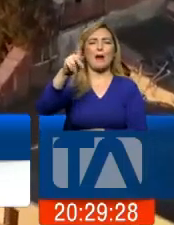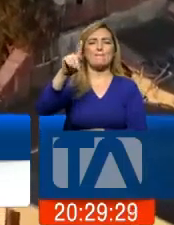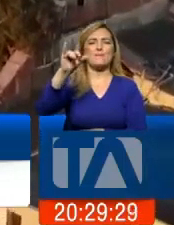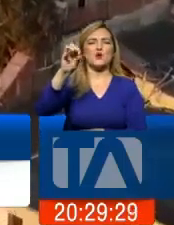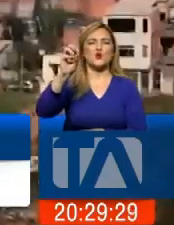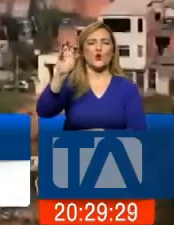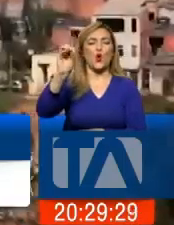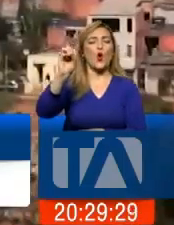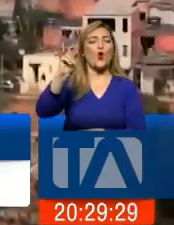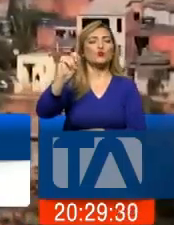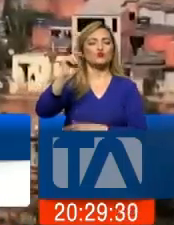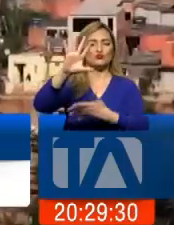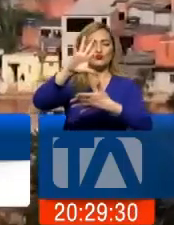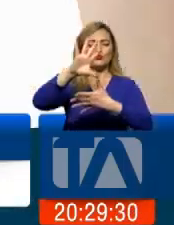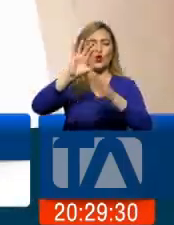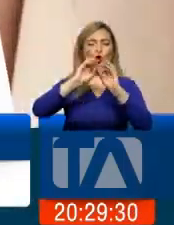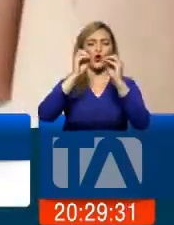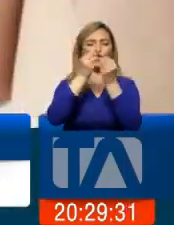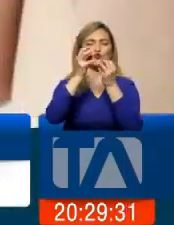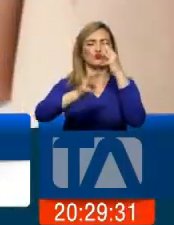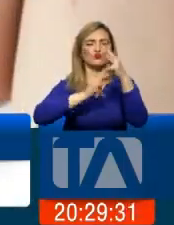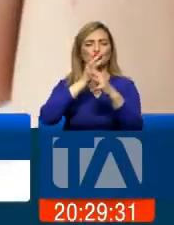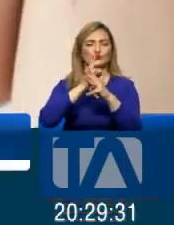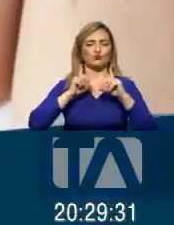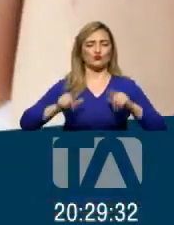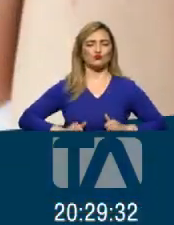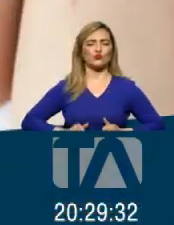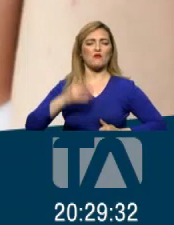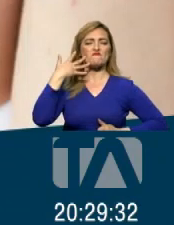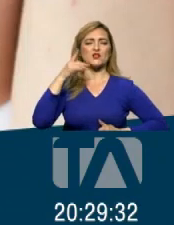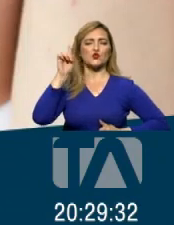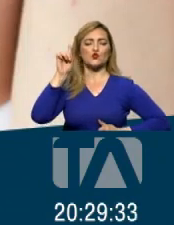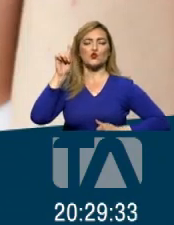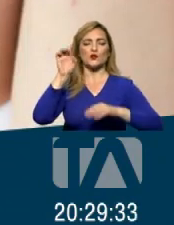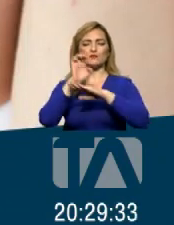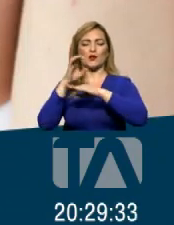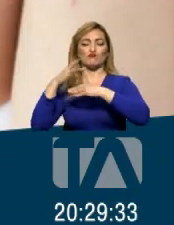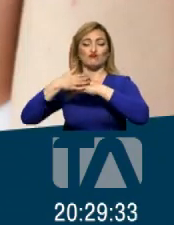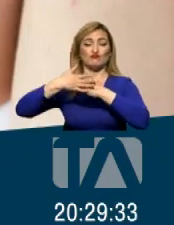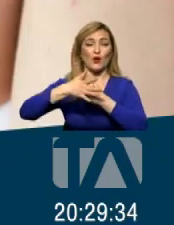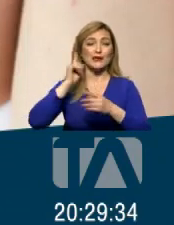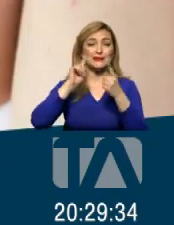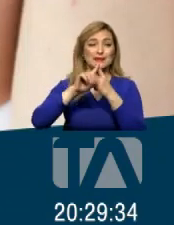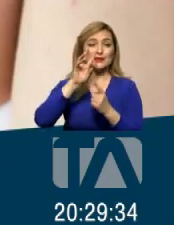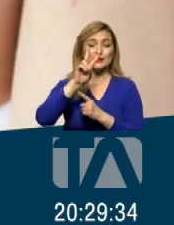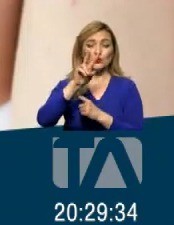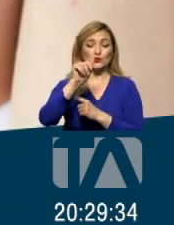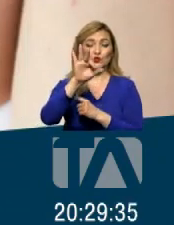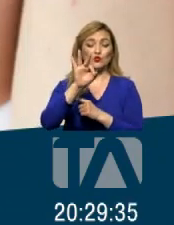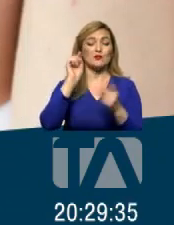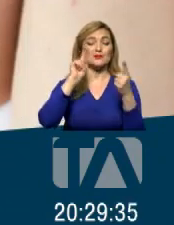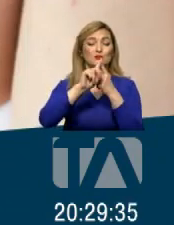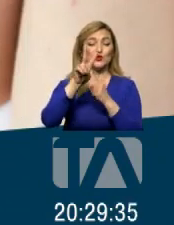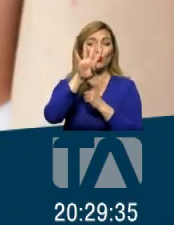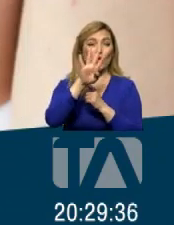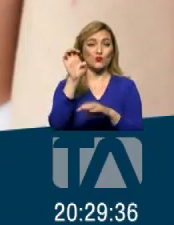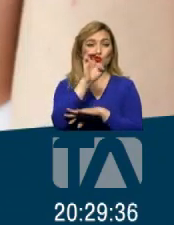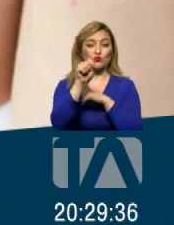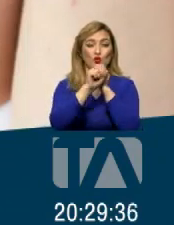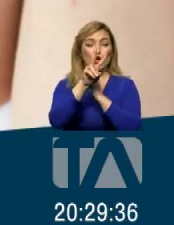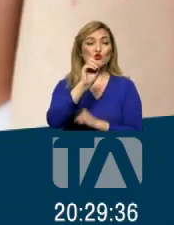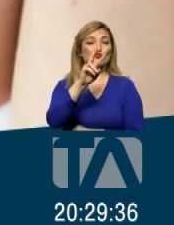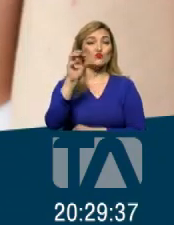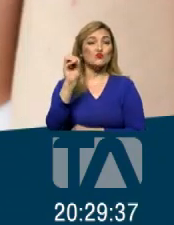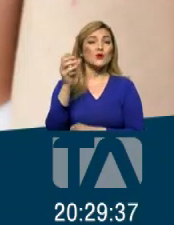Según la Organización Mundial de la Salud, desde el 1 de enero de 2019 al 24 de enero de